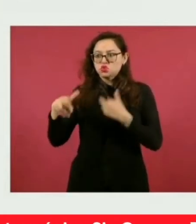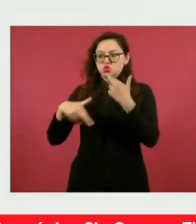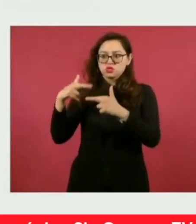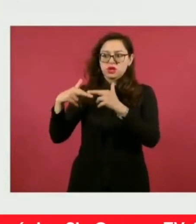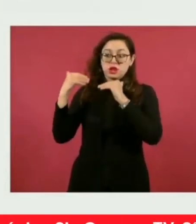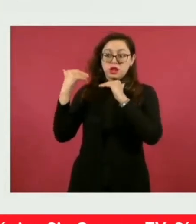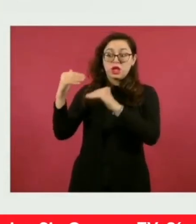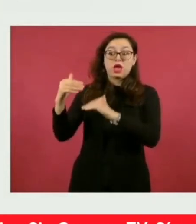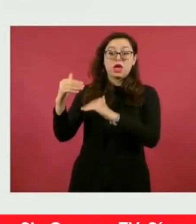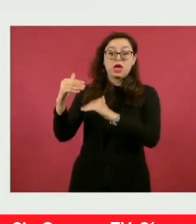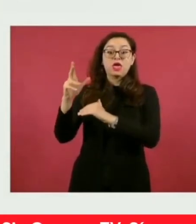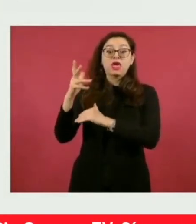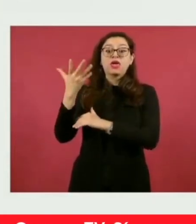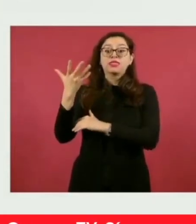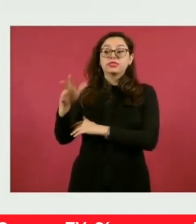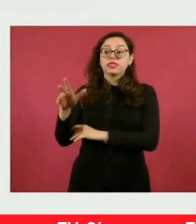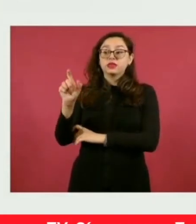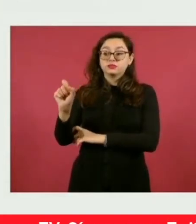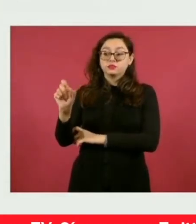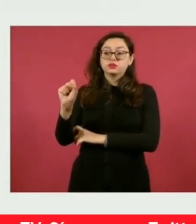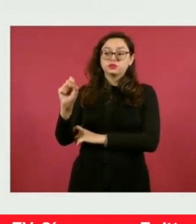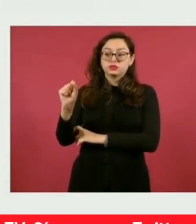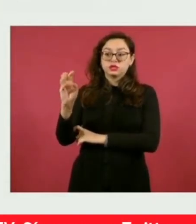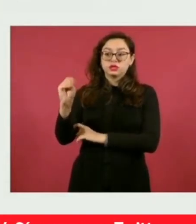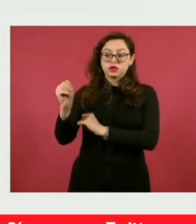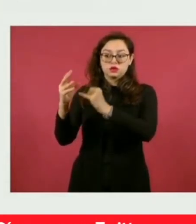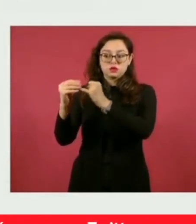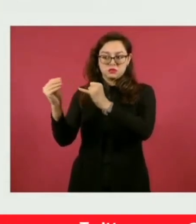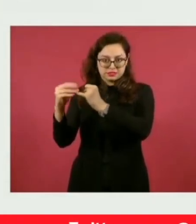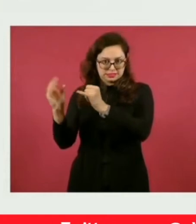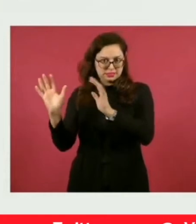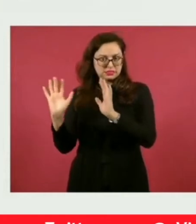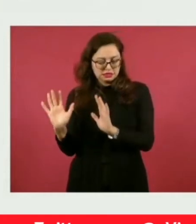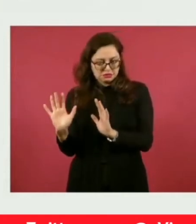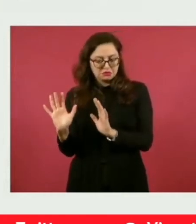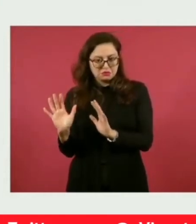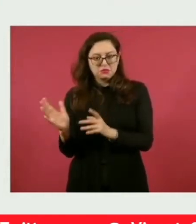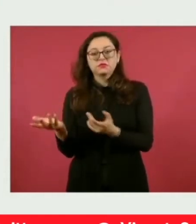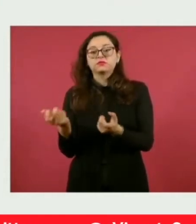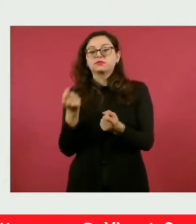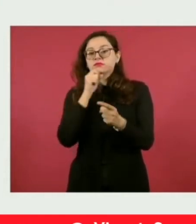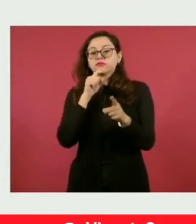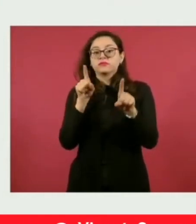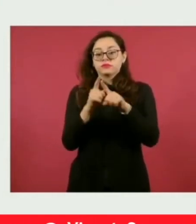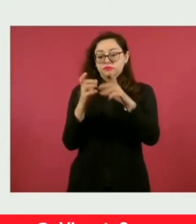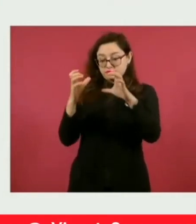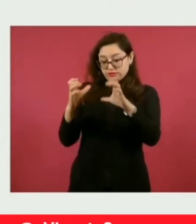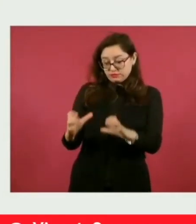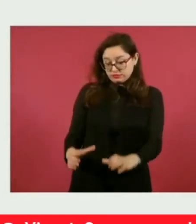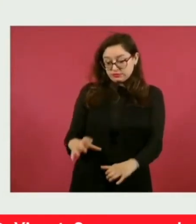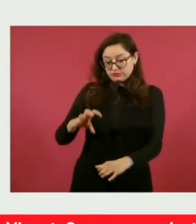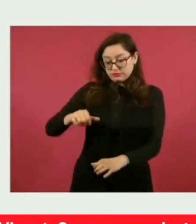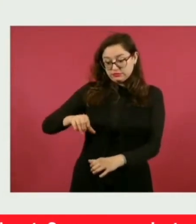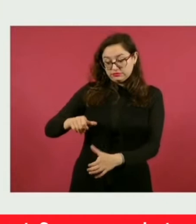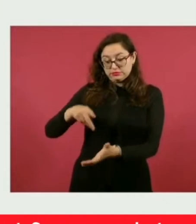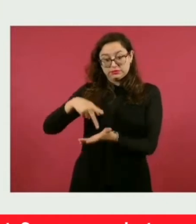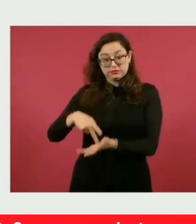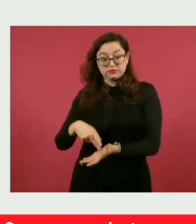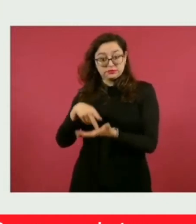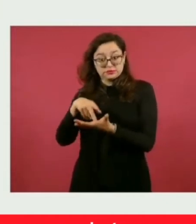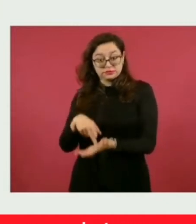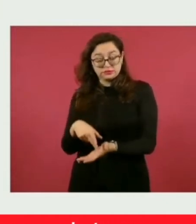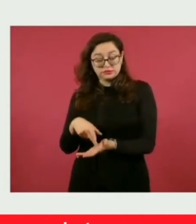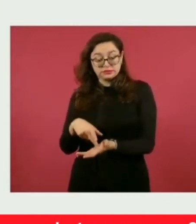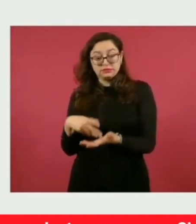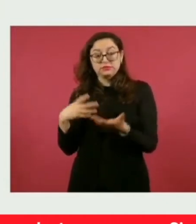fue de 10 pesos con 69 centavos. Y de la misma manera, por ejemplo, el gas que se expende en cilindros por kilo, tenemos el caso